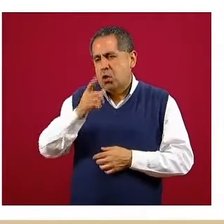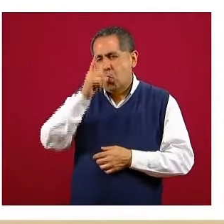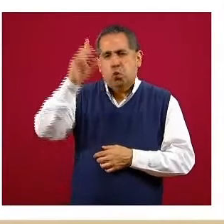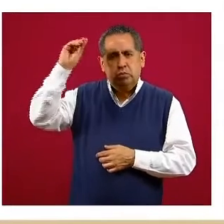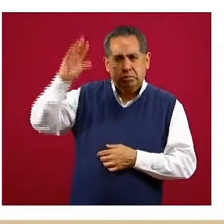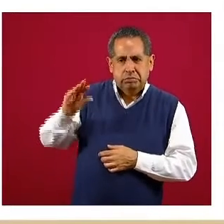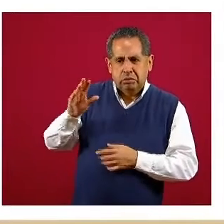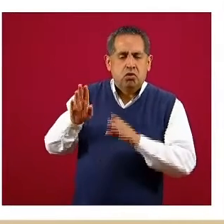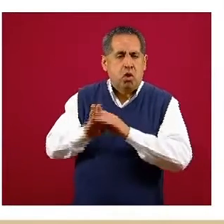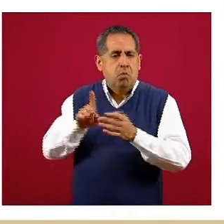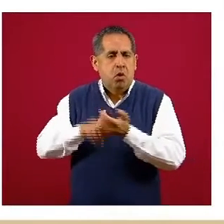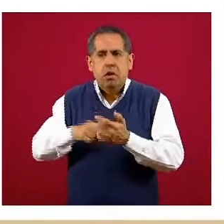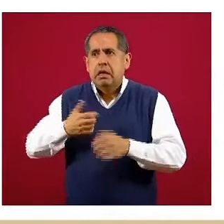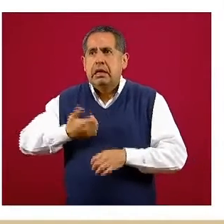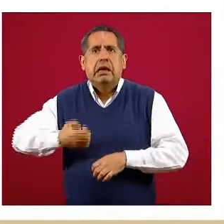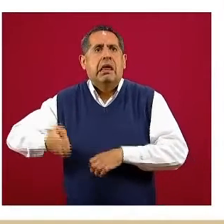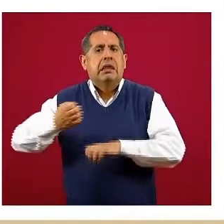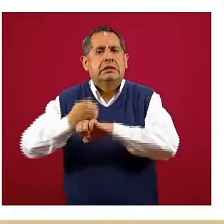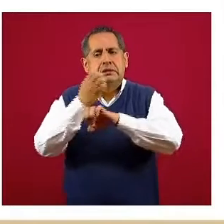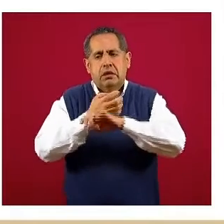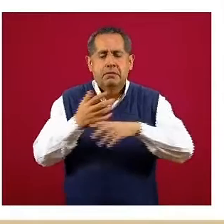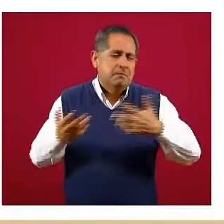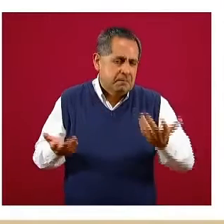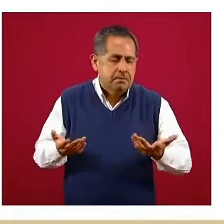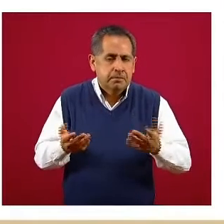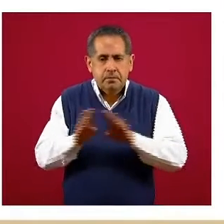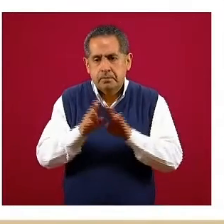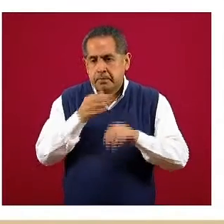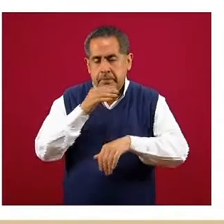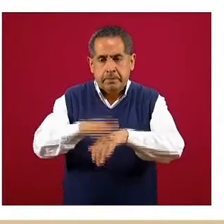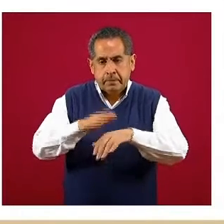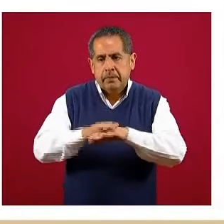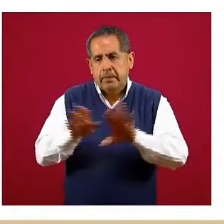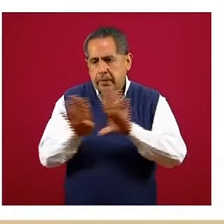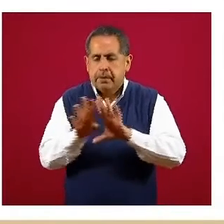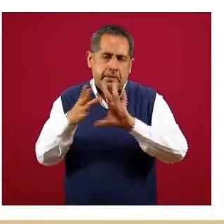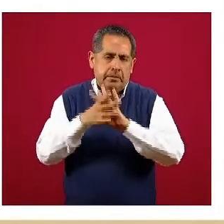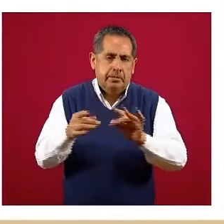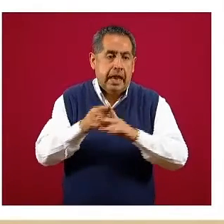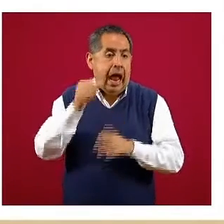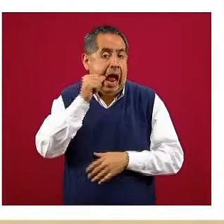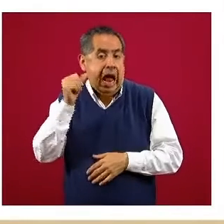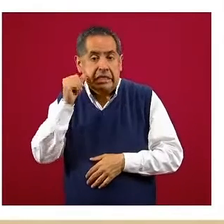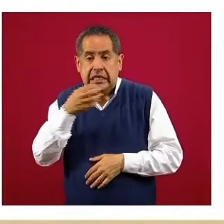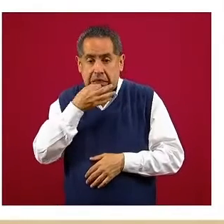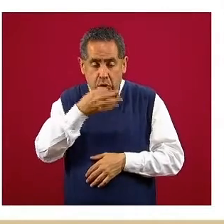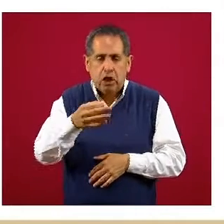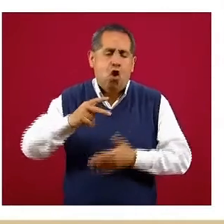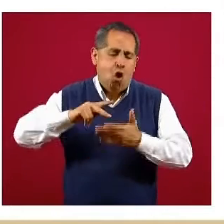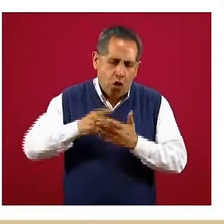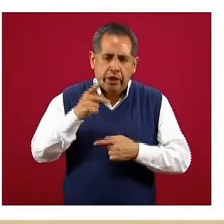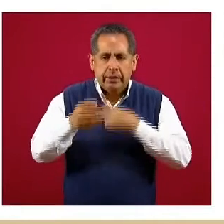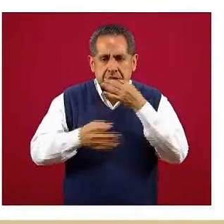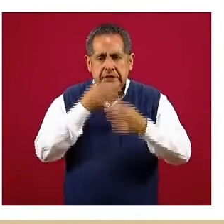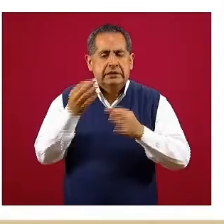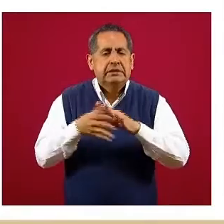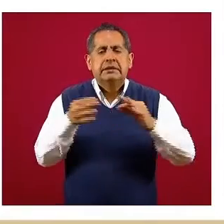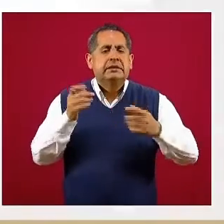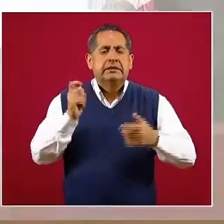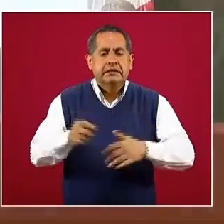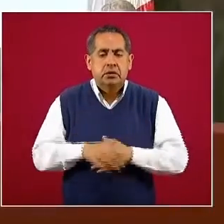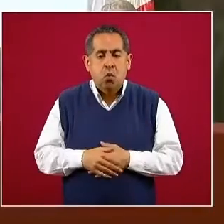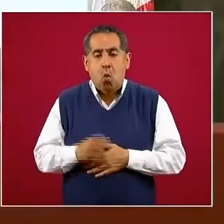Lo vemos en un mapa de manera panorámica, espero que el contraste de la pantalla lo permita, pero se muestran, esto para ustedes comunicadoras